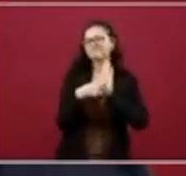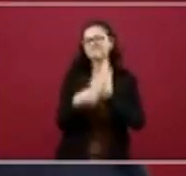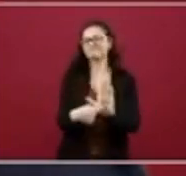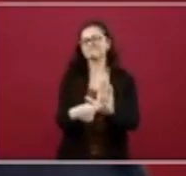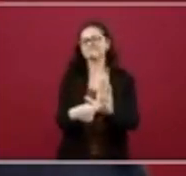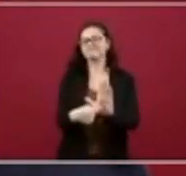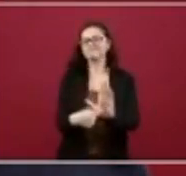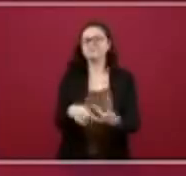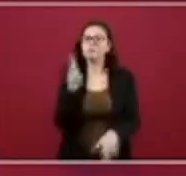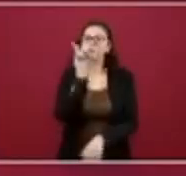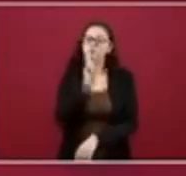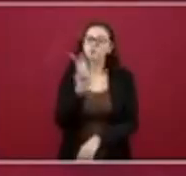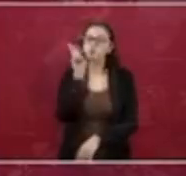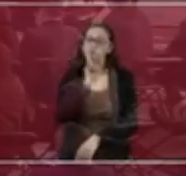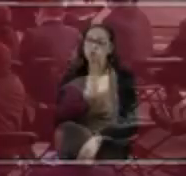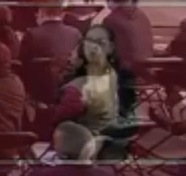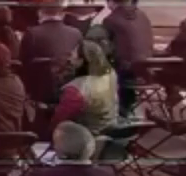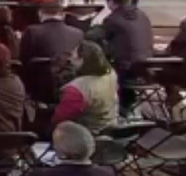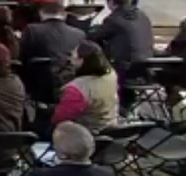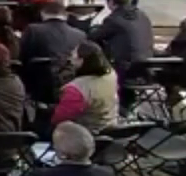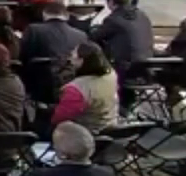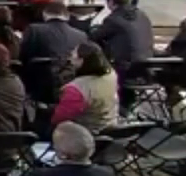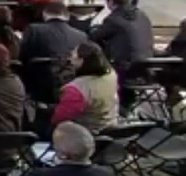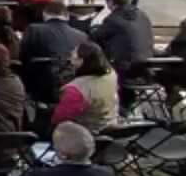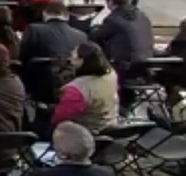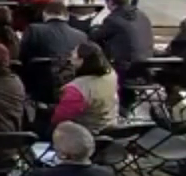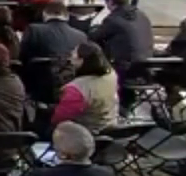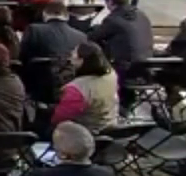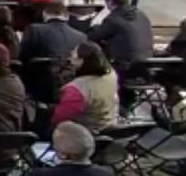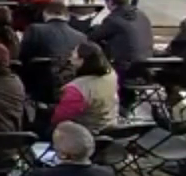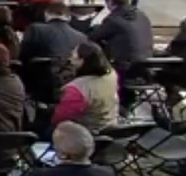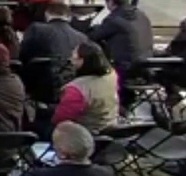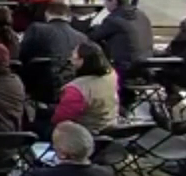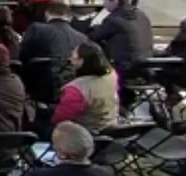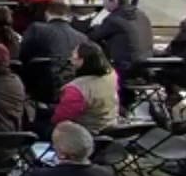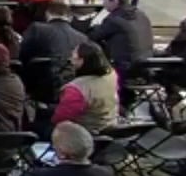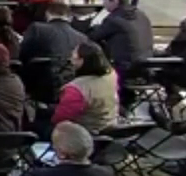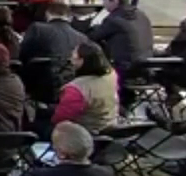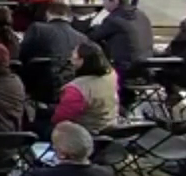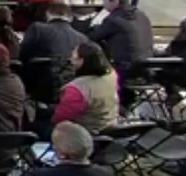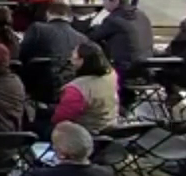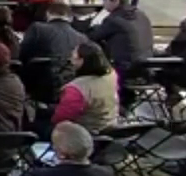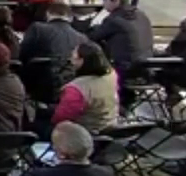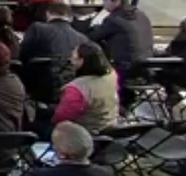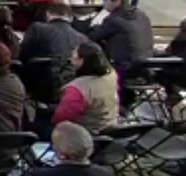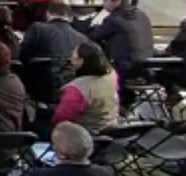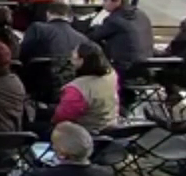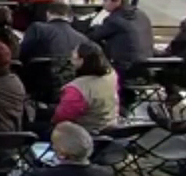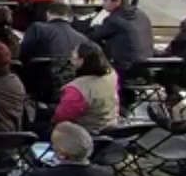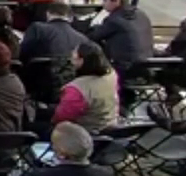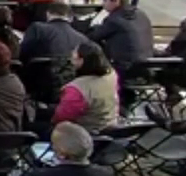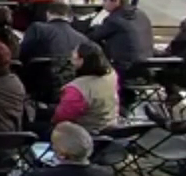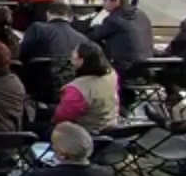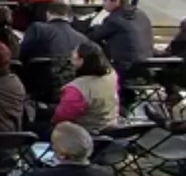va a ser con pruebas. ¿Cómo hubieron partidos que salieron a defender